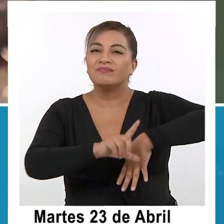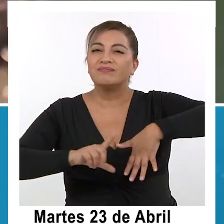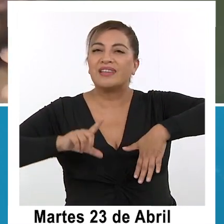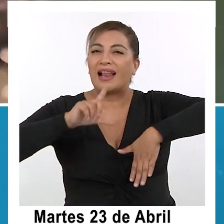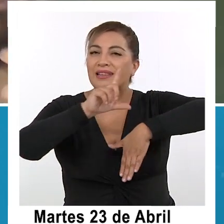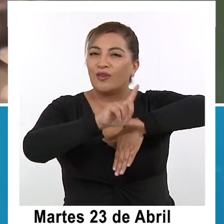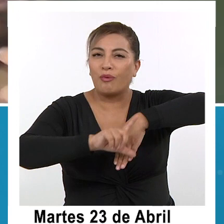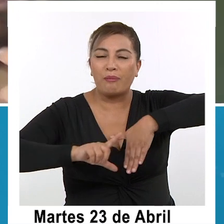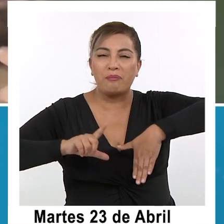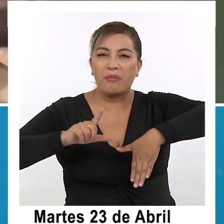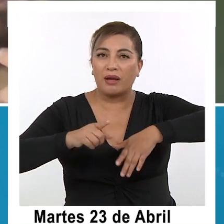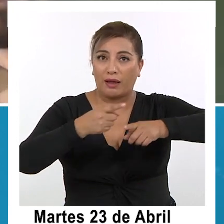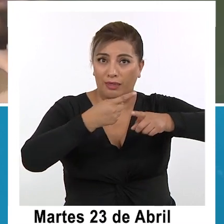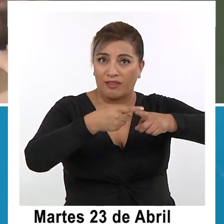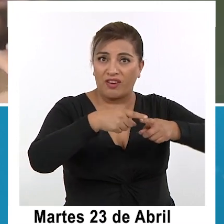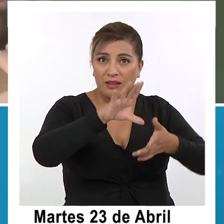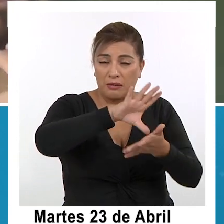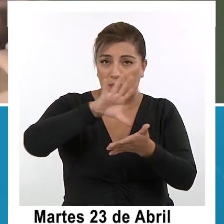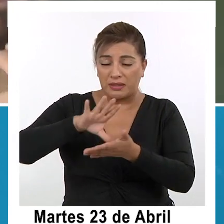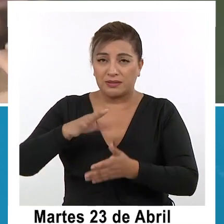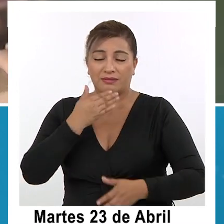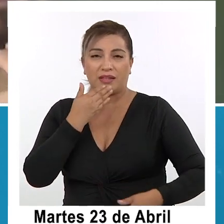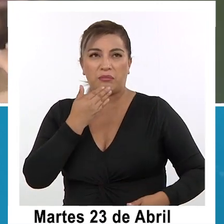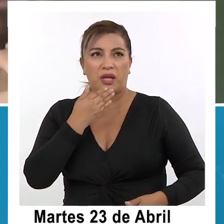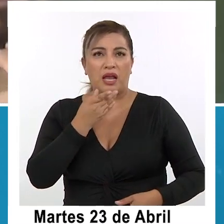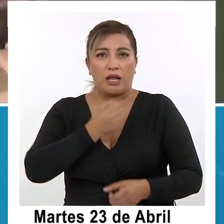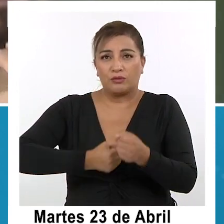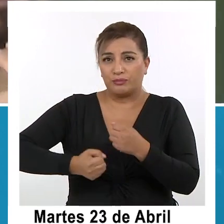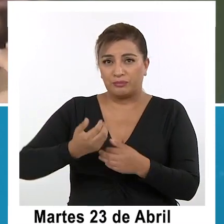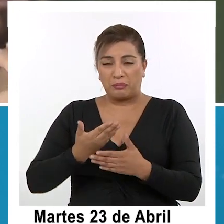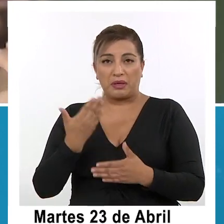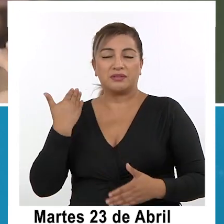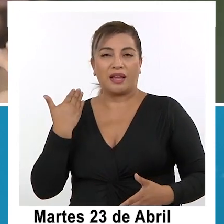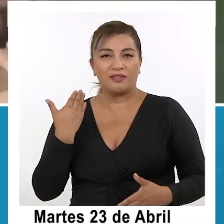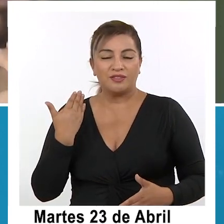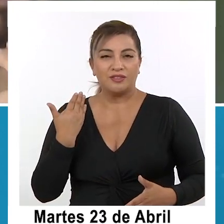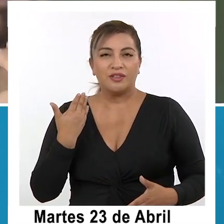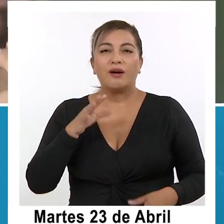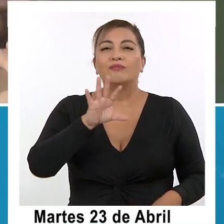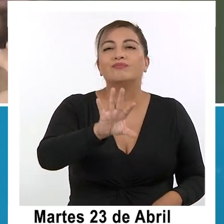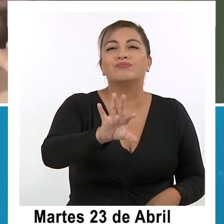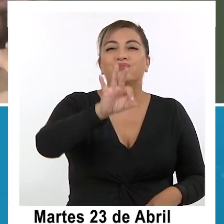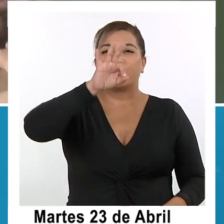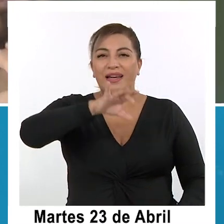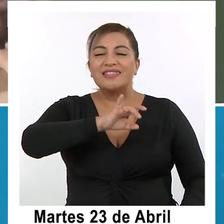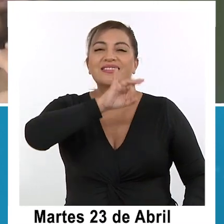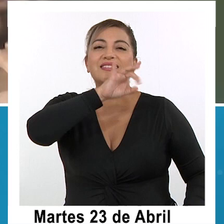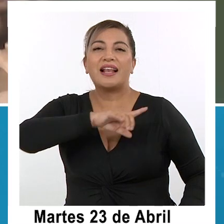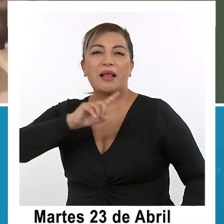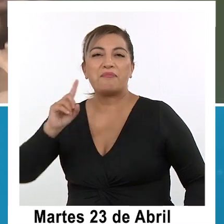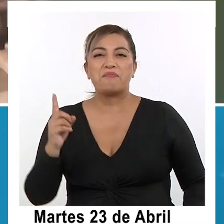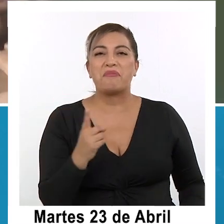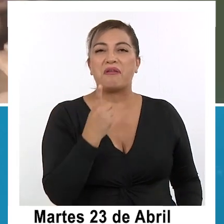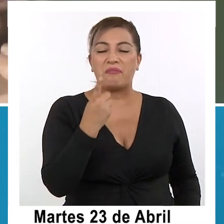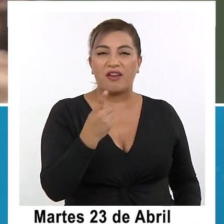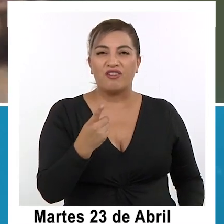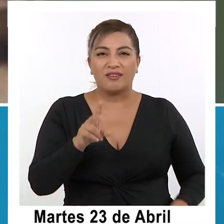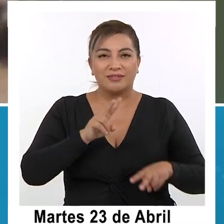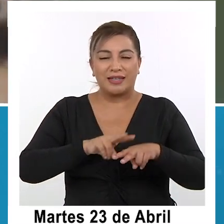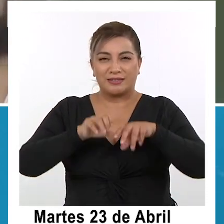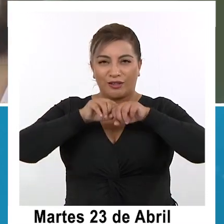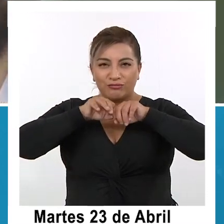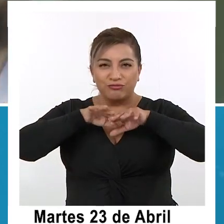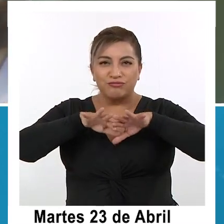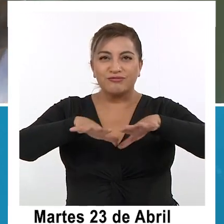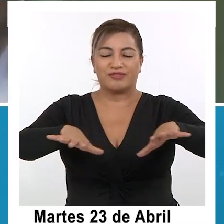haciendo esto mismo en varios países y ya desde el año pasado bueno tomamos a Chile como una como una prioridad y estamos haciendo despliegues